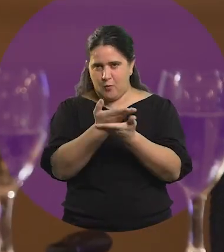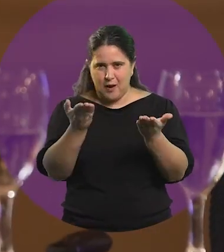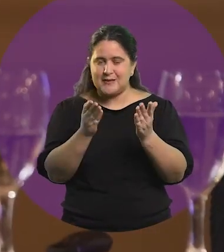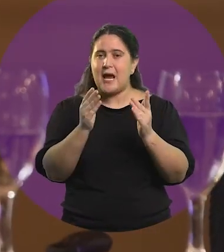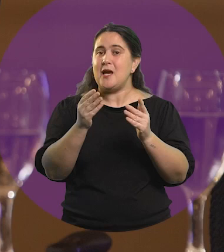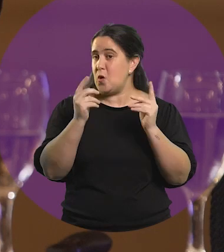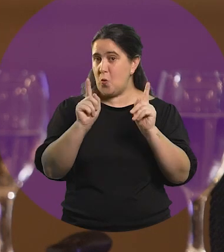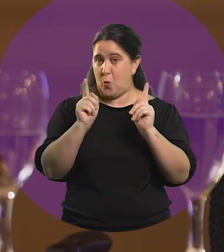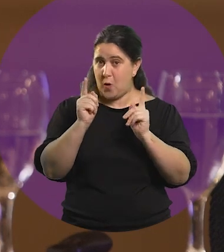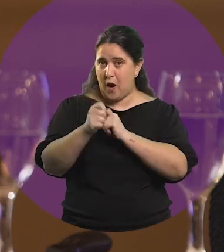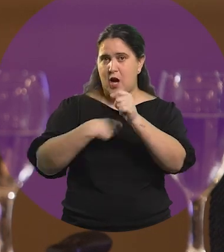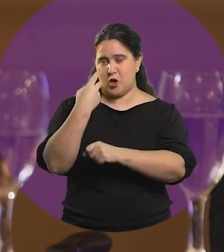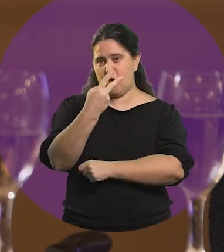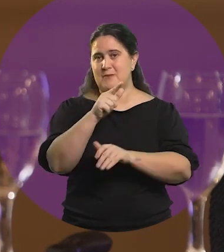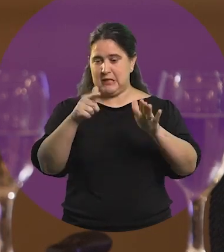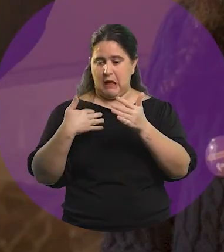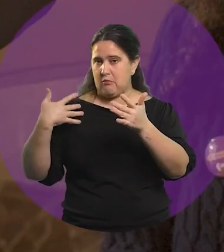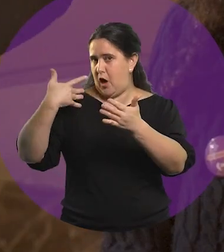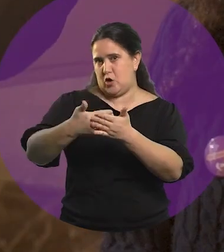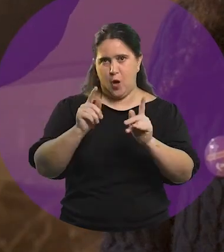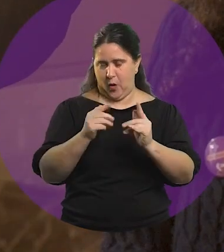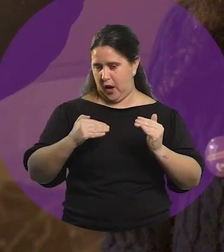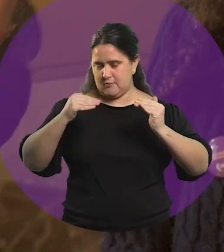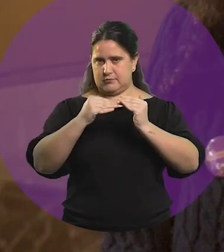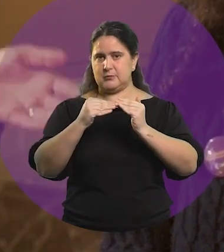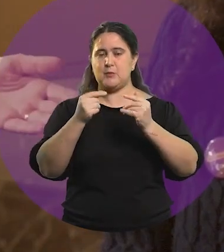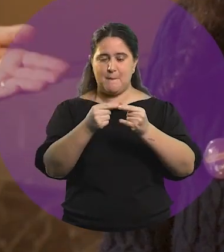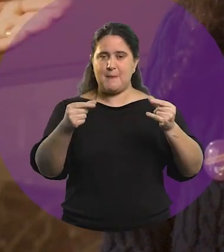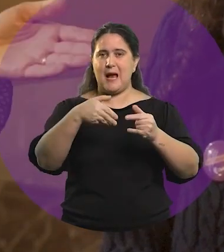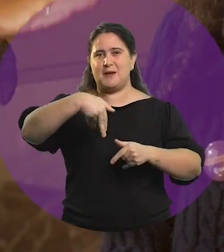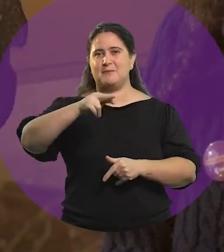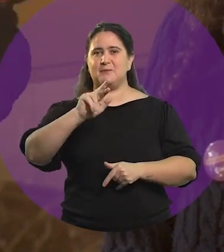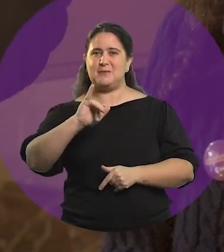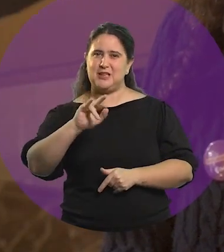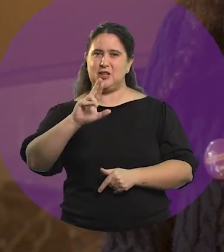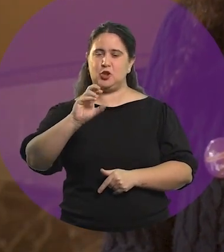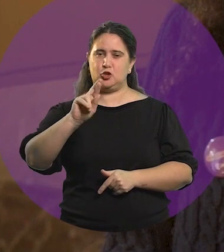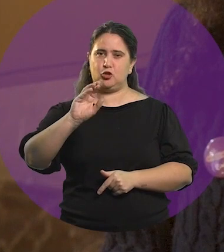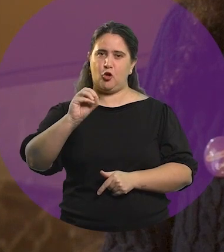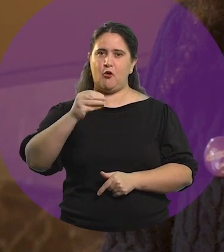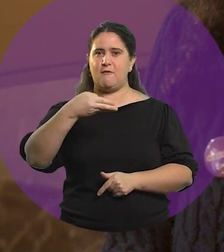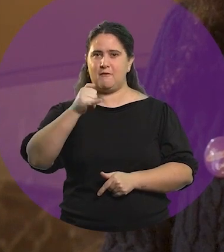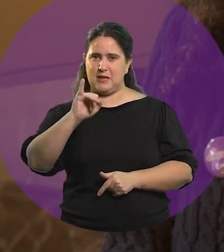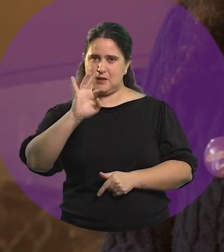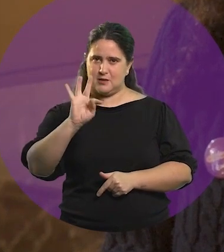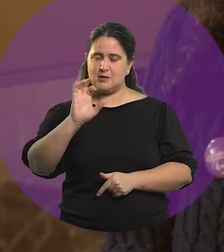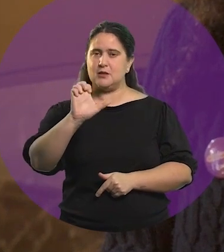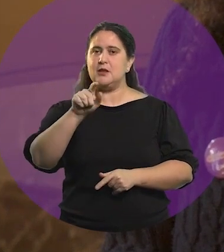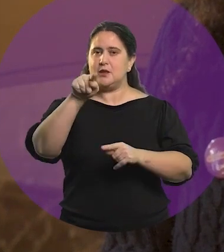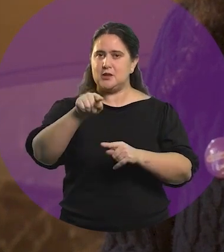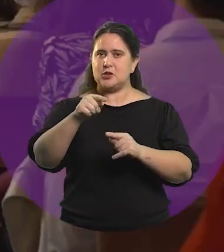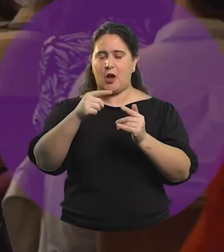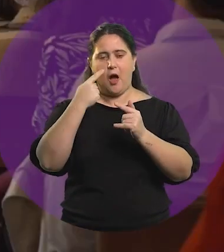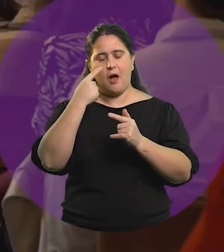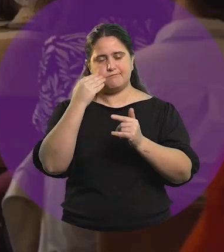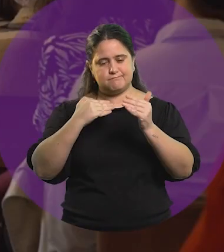2007 no ha habido brecha de género en el acceso. Y en las placas microbit, era lo que contaba la ingeniera Jaime recién, hemos observado